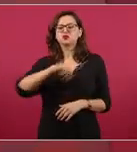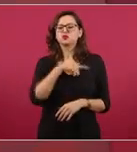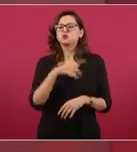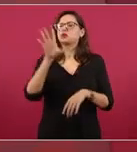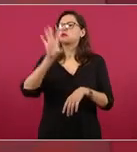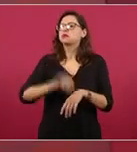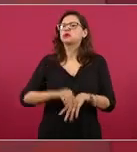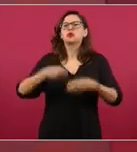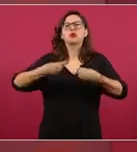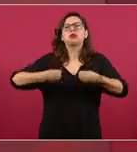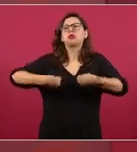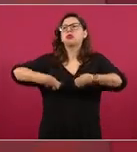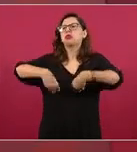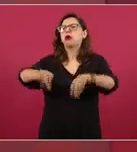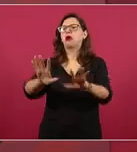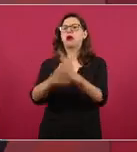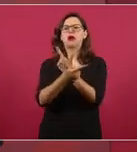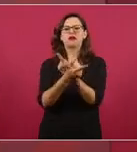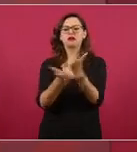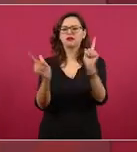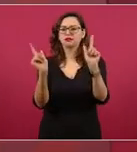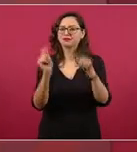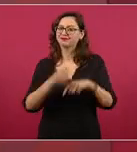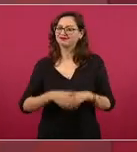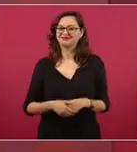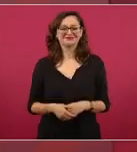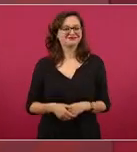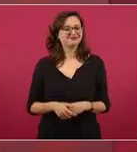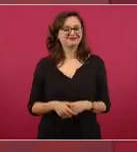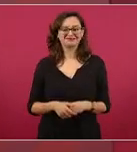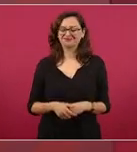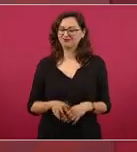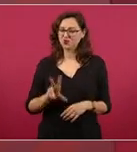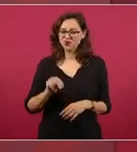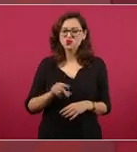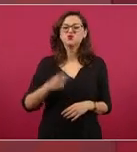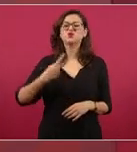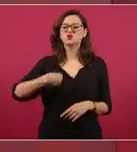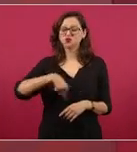Claro que estamos actuando y hay resultados